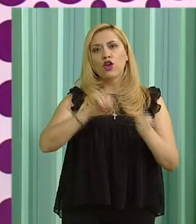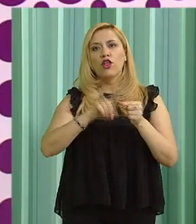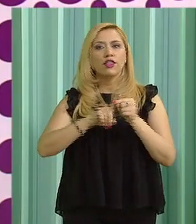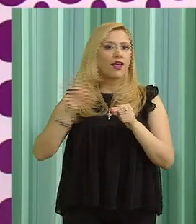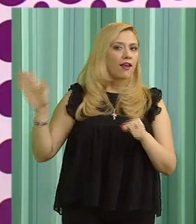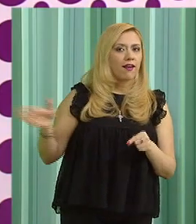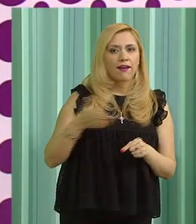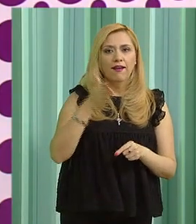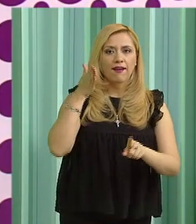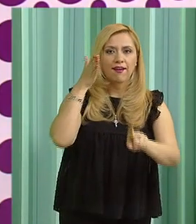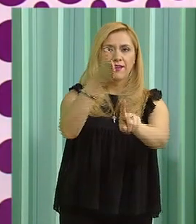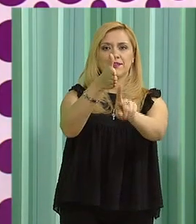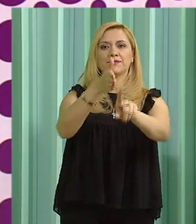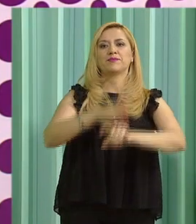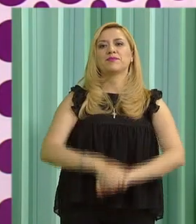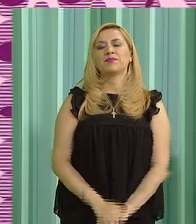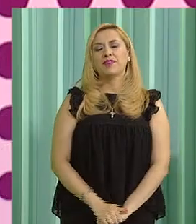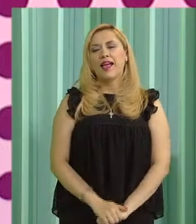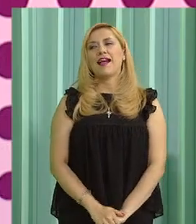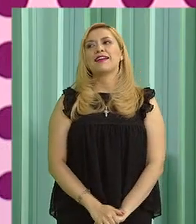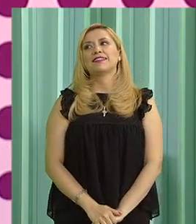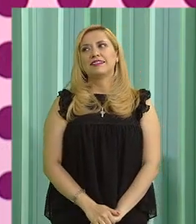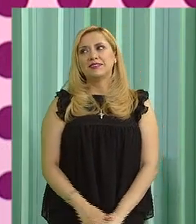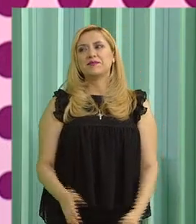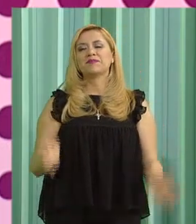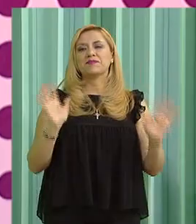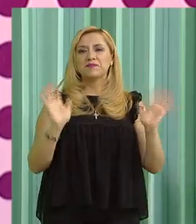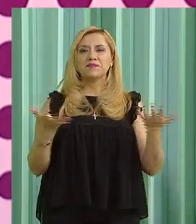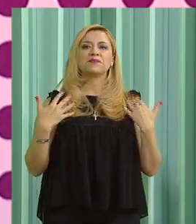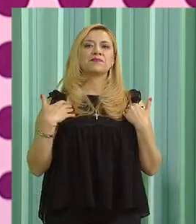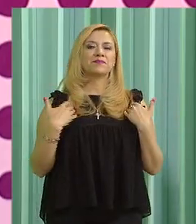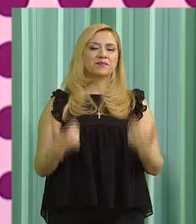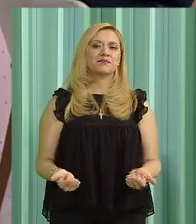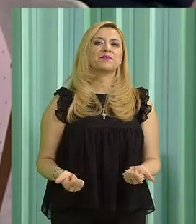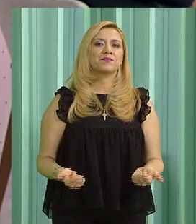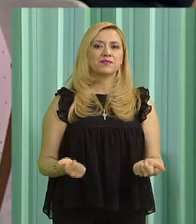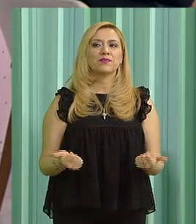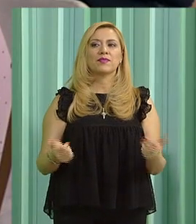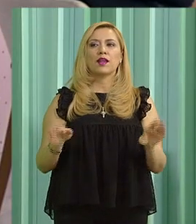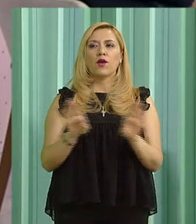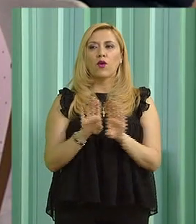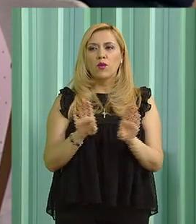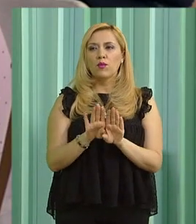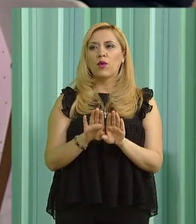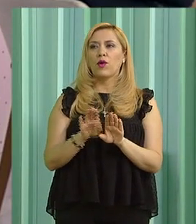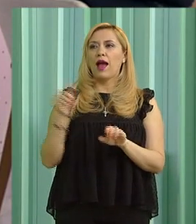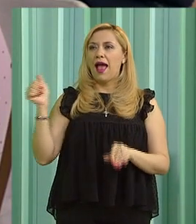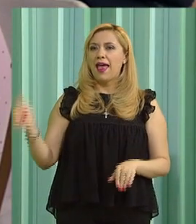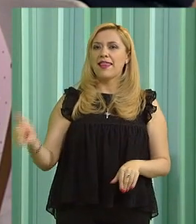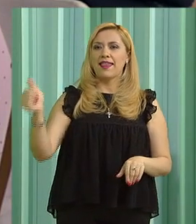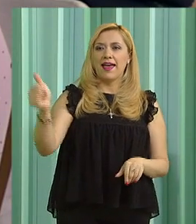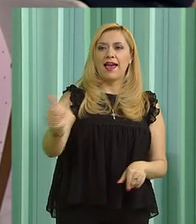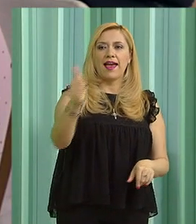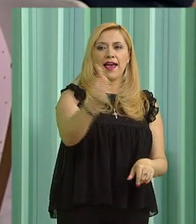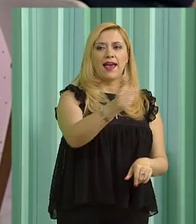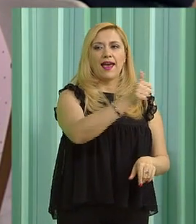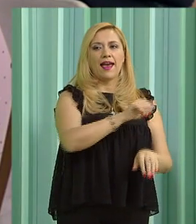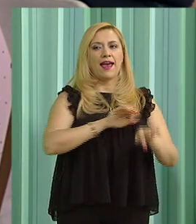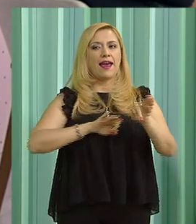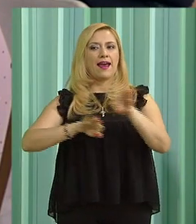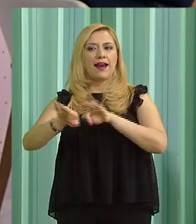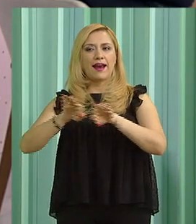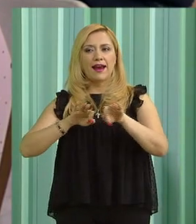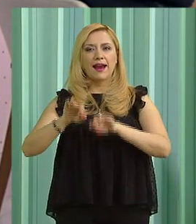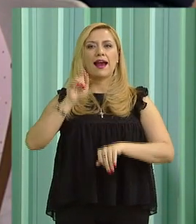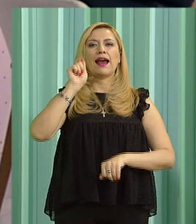¿no? Ok. Ahora que ya entendemos un poco, digamos, cómo trabaja el concepto más bien